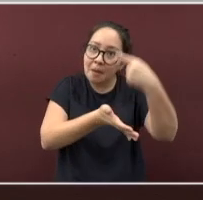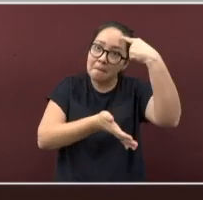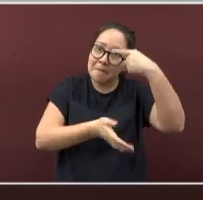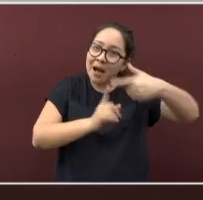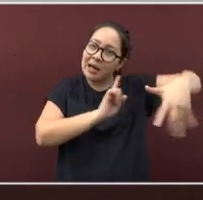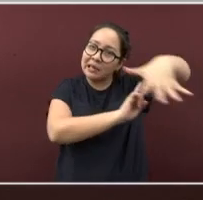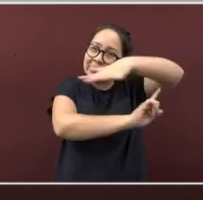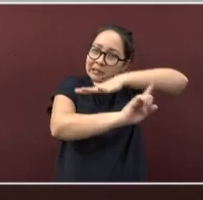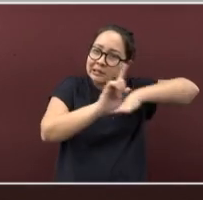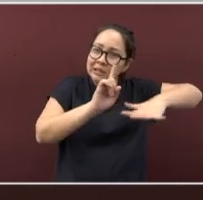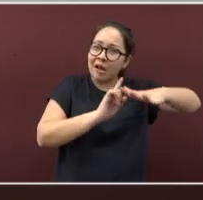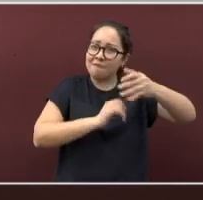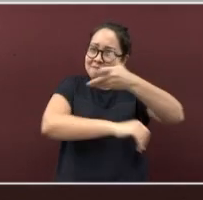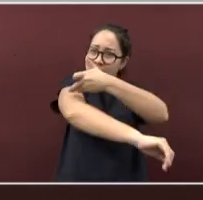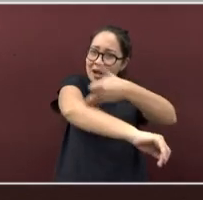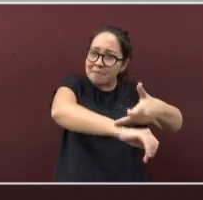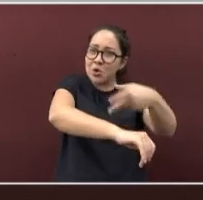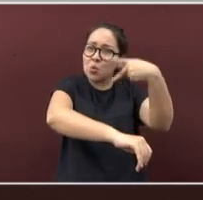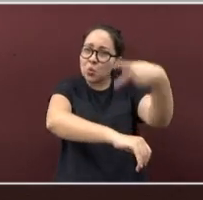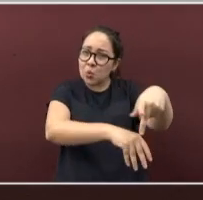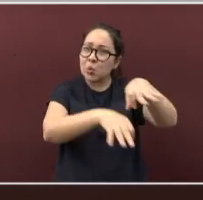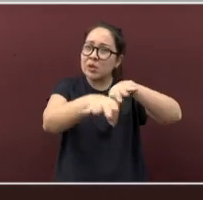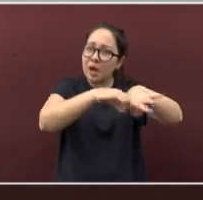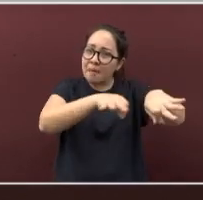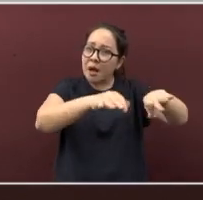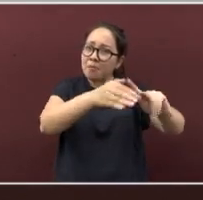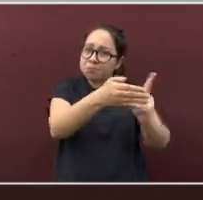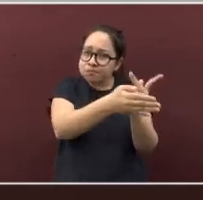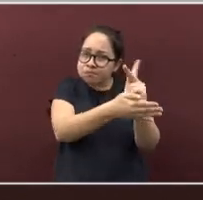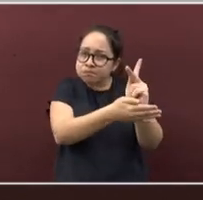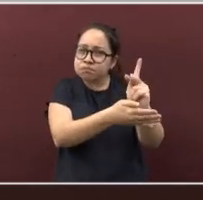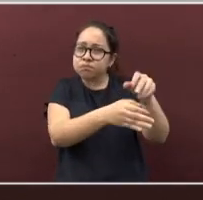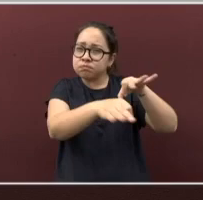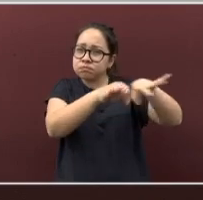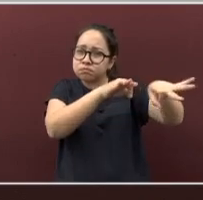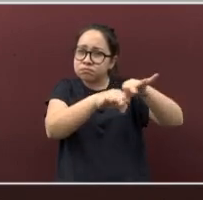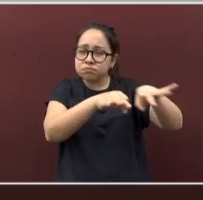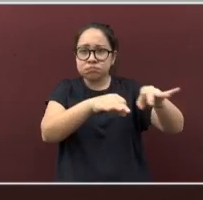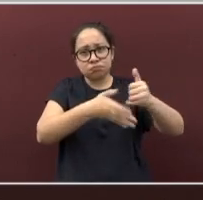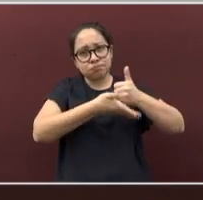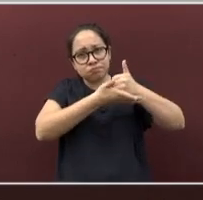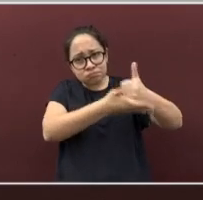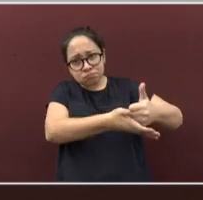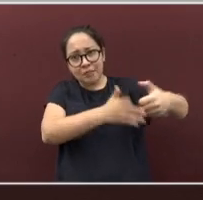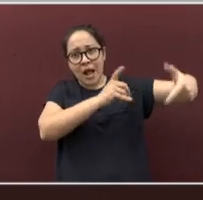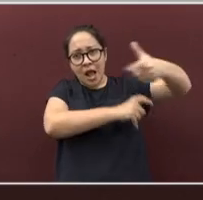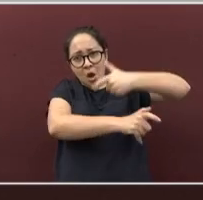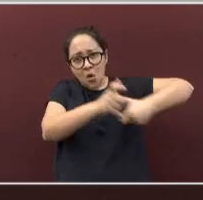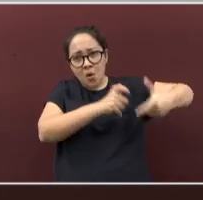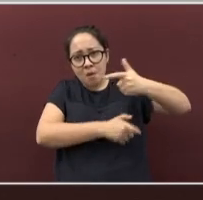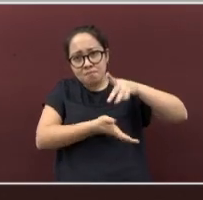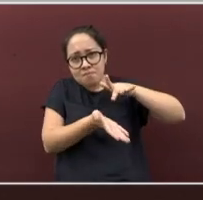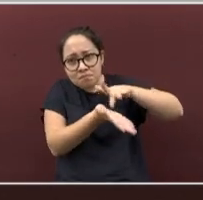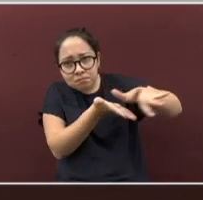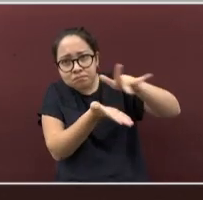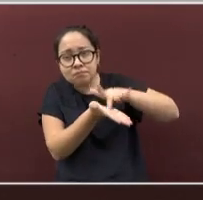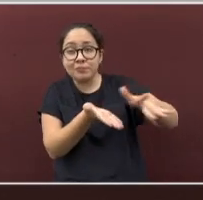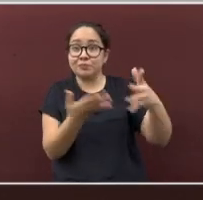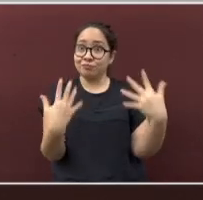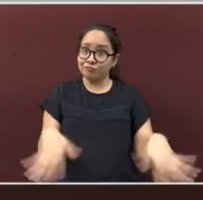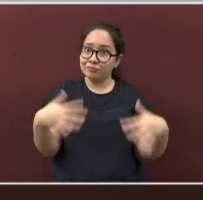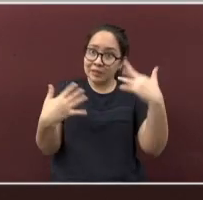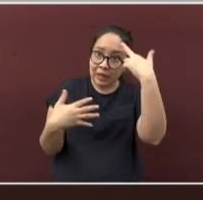estas familias que cultivan sus productos para la venta en nuestros mercados así que hay muchos motivos